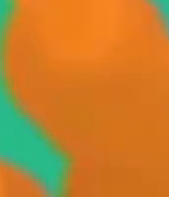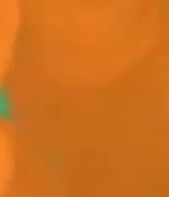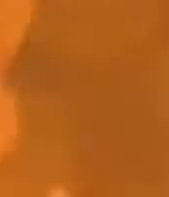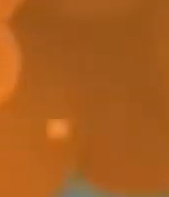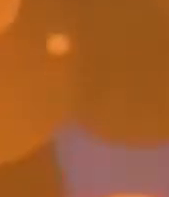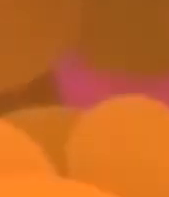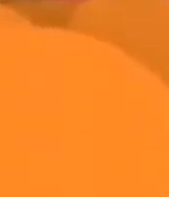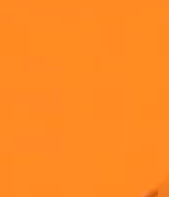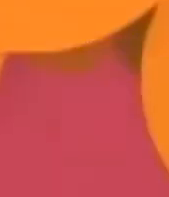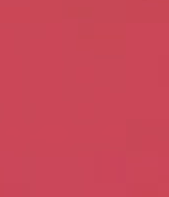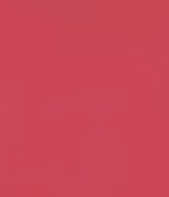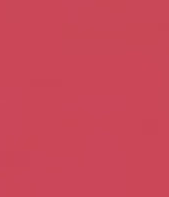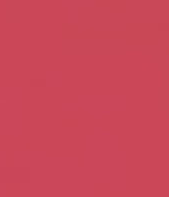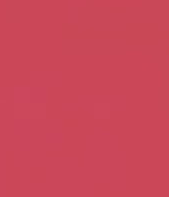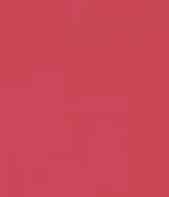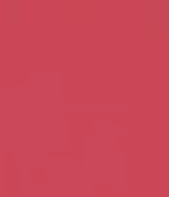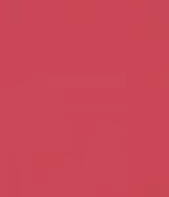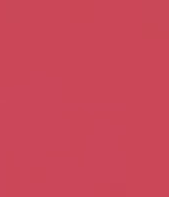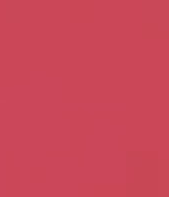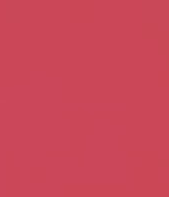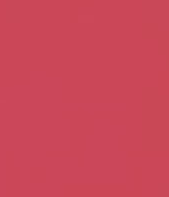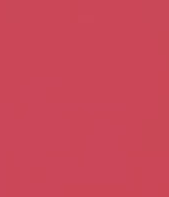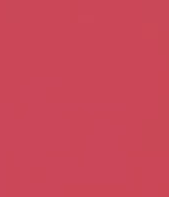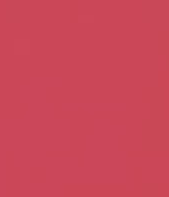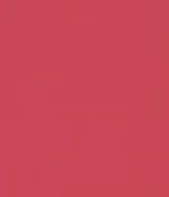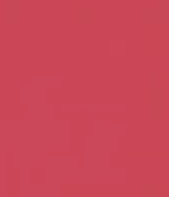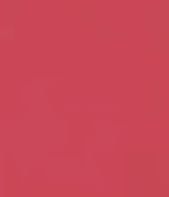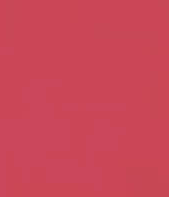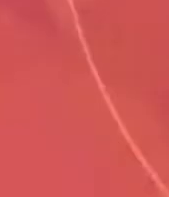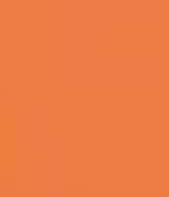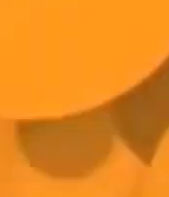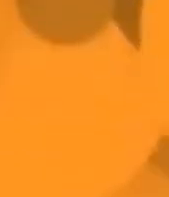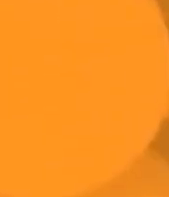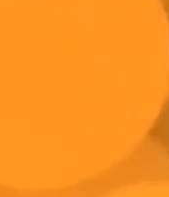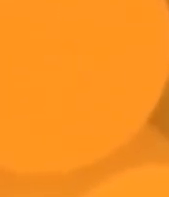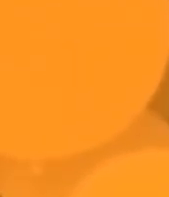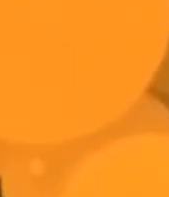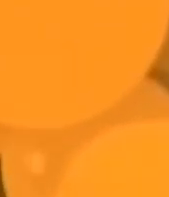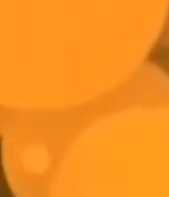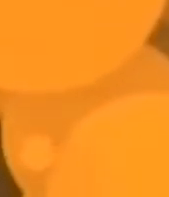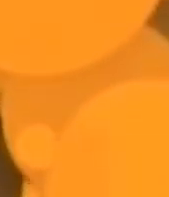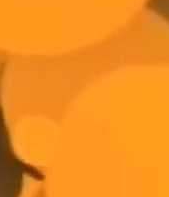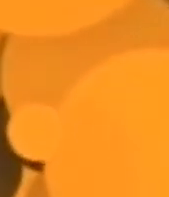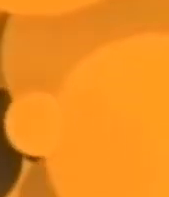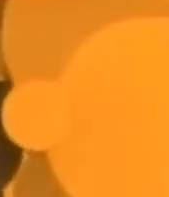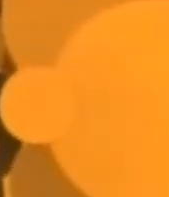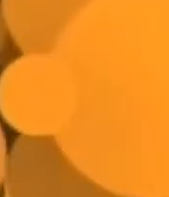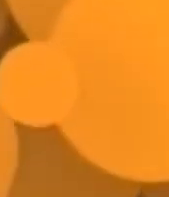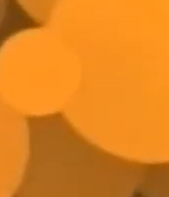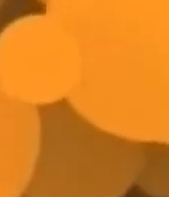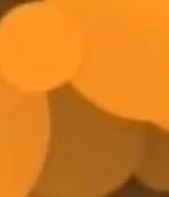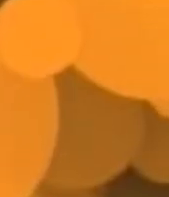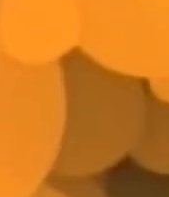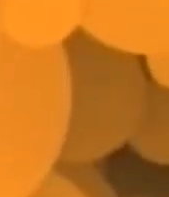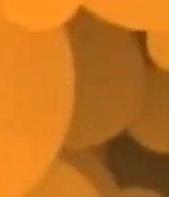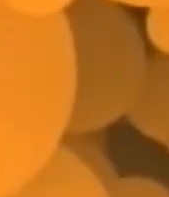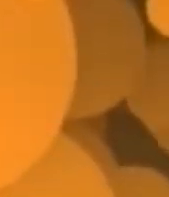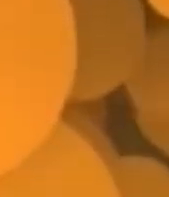Estás viendo las noticias.